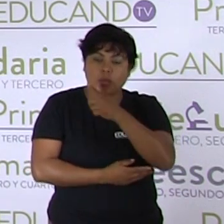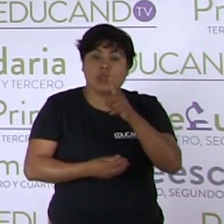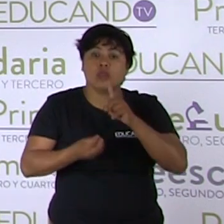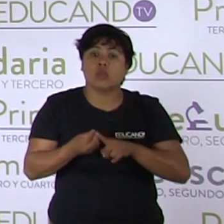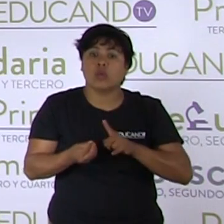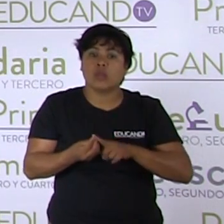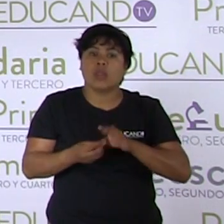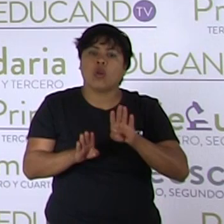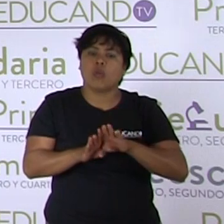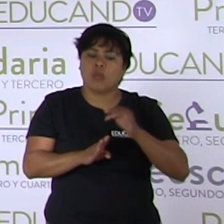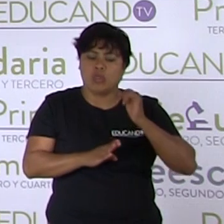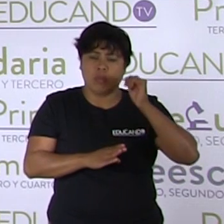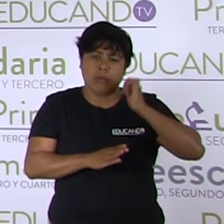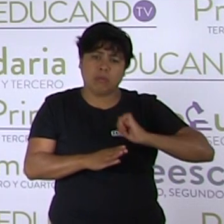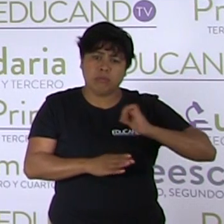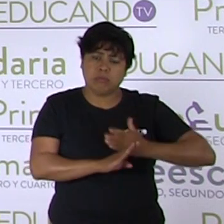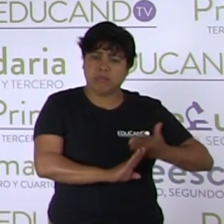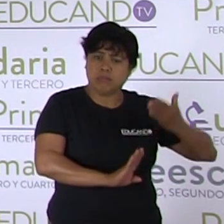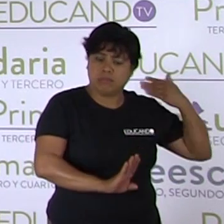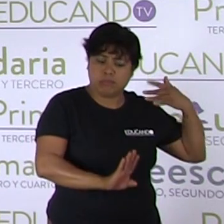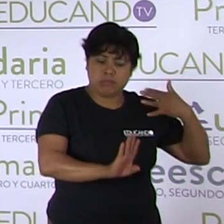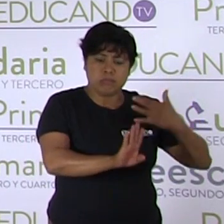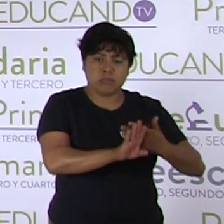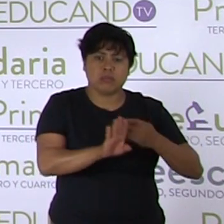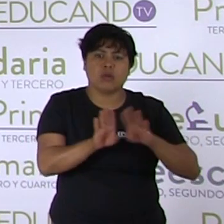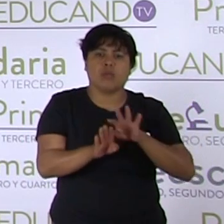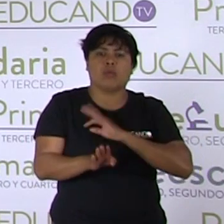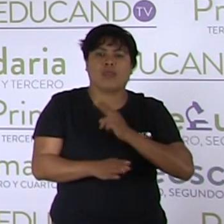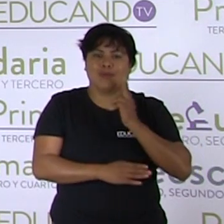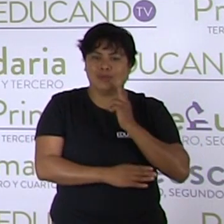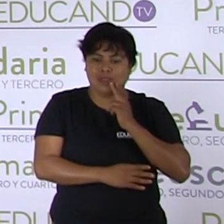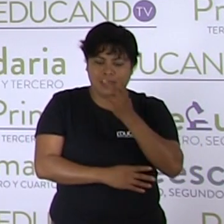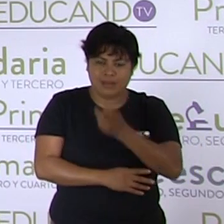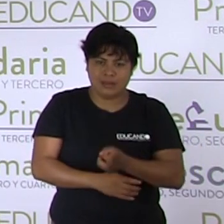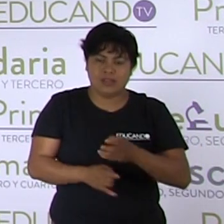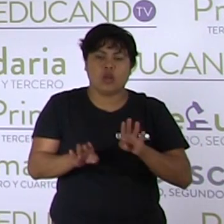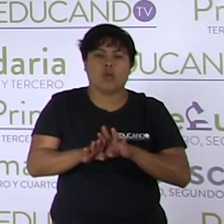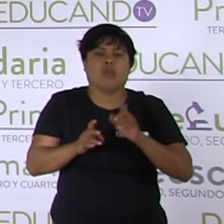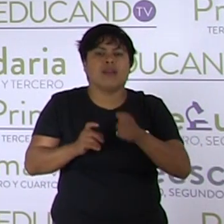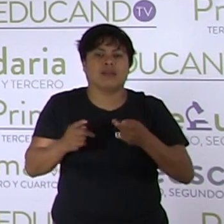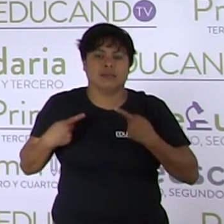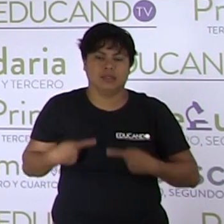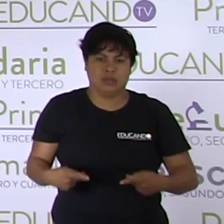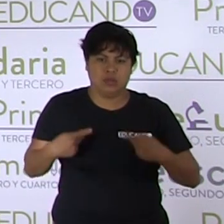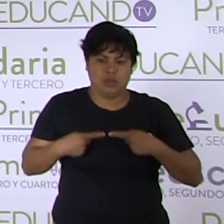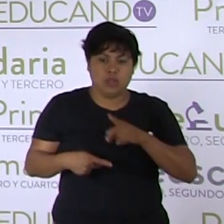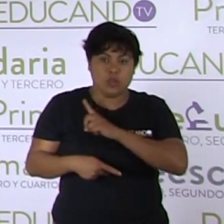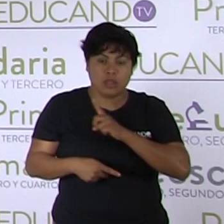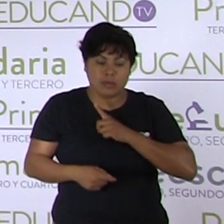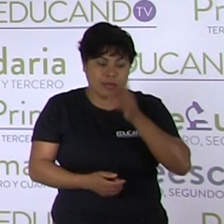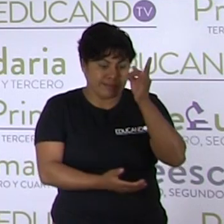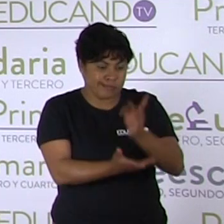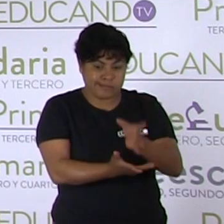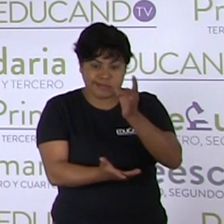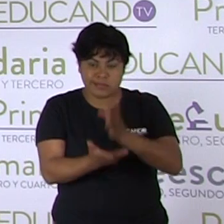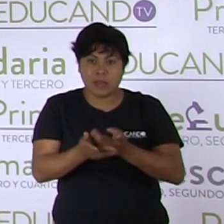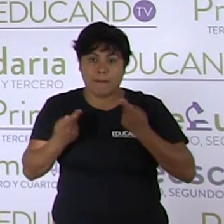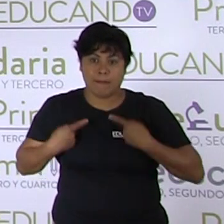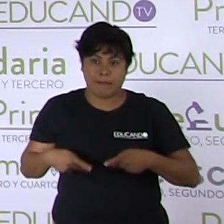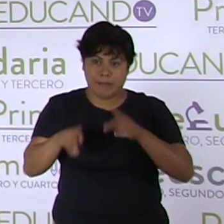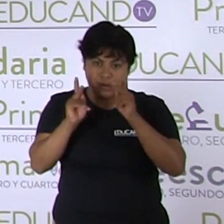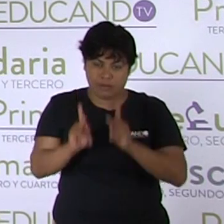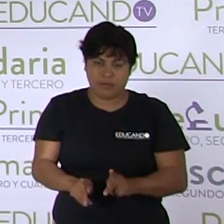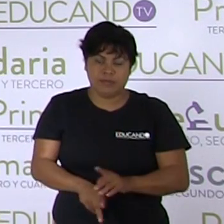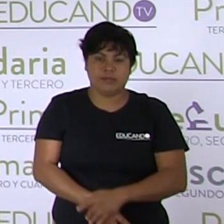o época se dan esas narraciones y cómo son los personajes, que ubiques el perfil,